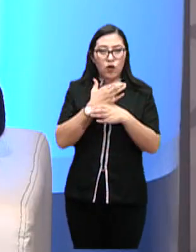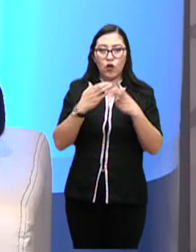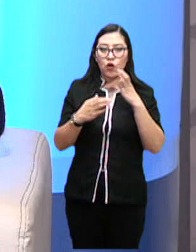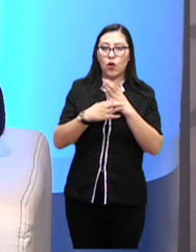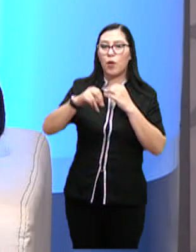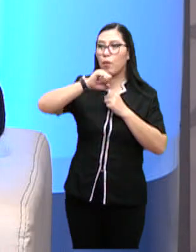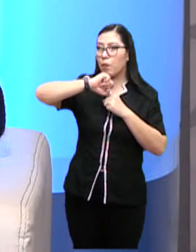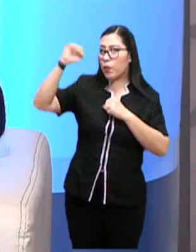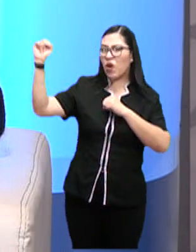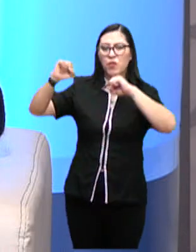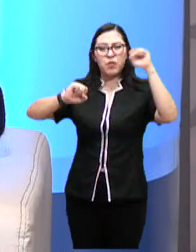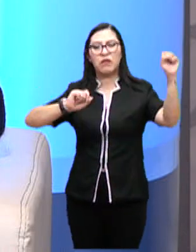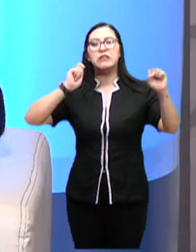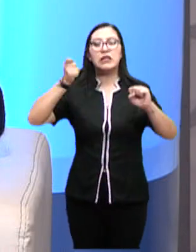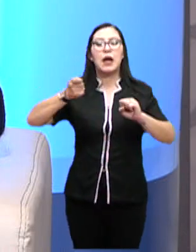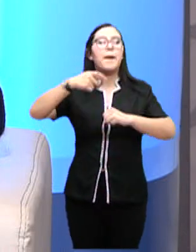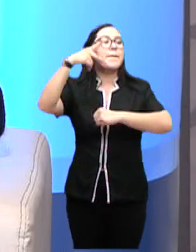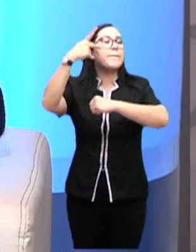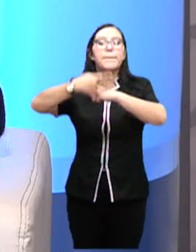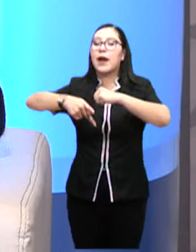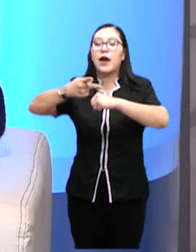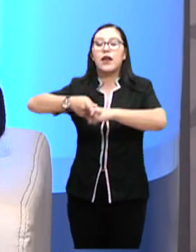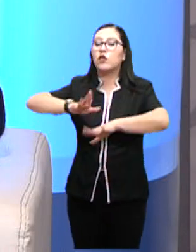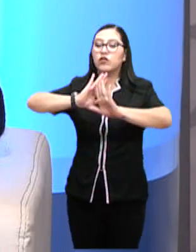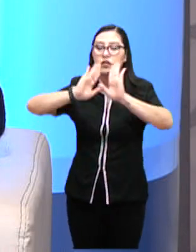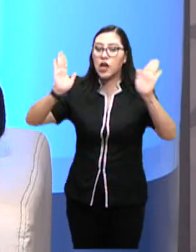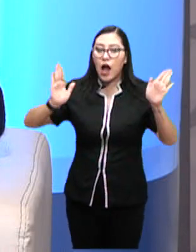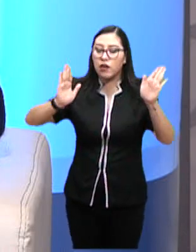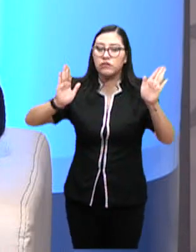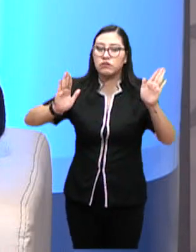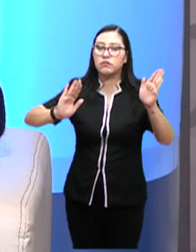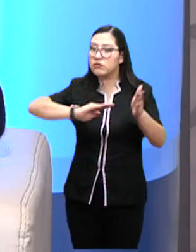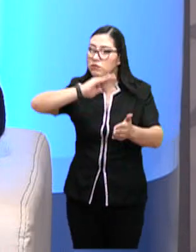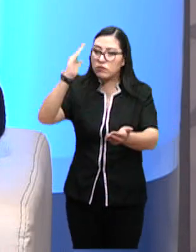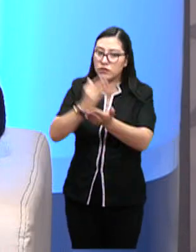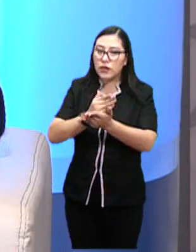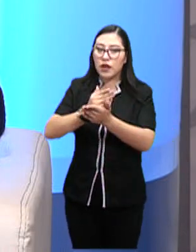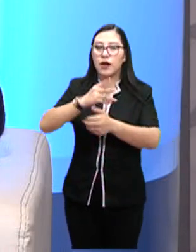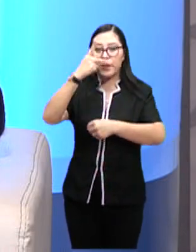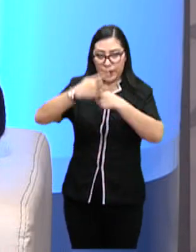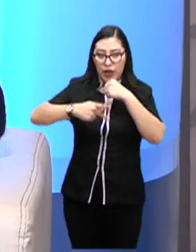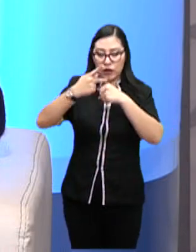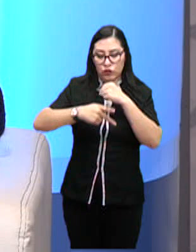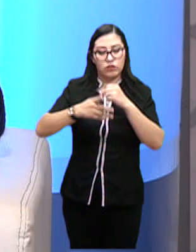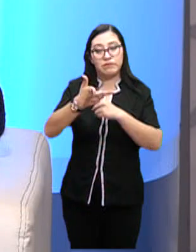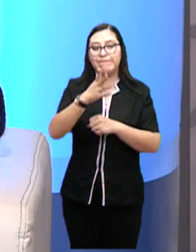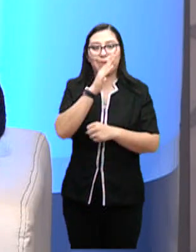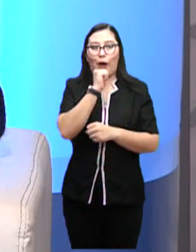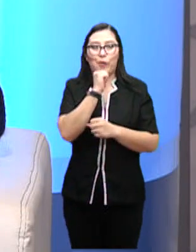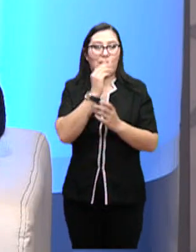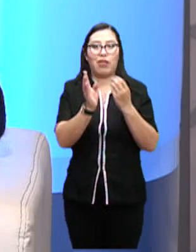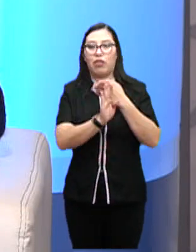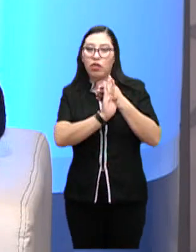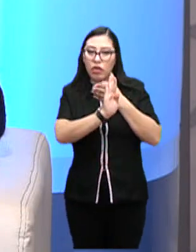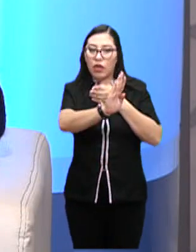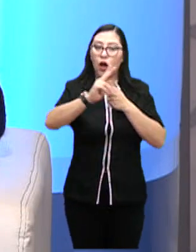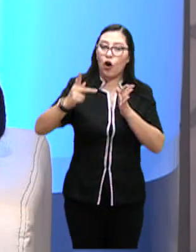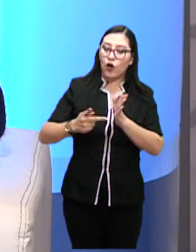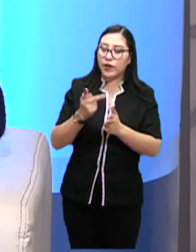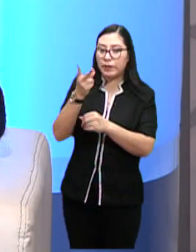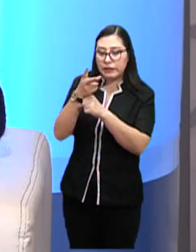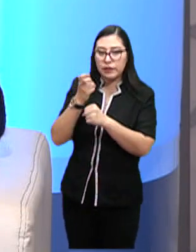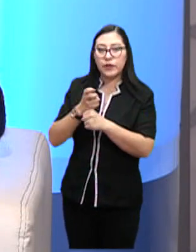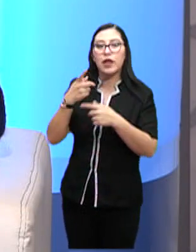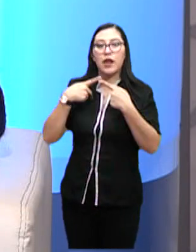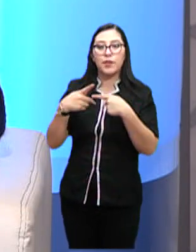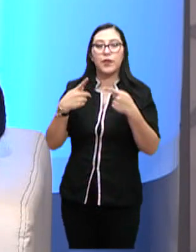productos peligrosos, no hay de otra. Eso no lo podemos evitar. Sí, efectivamente, y ahí eso vuelvo a hacer la invitación a la